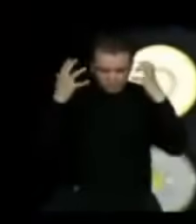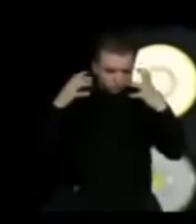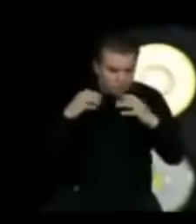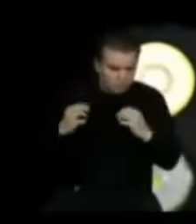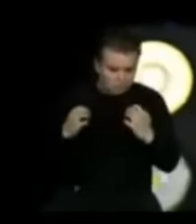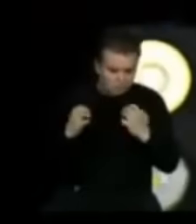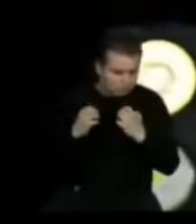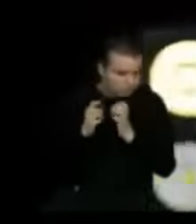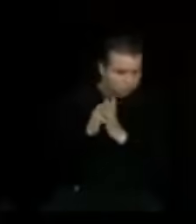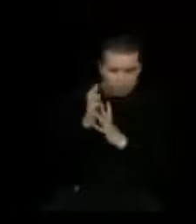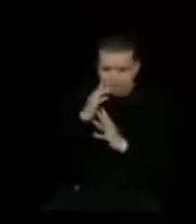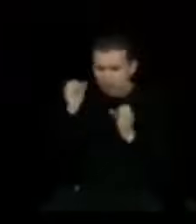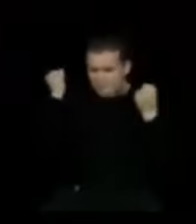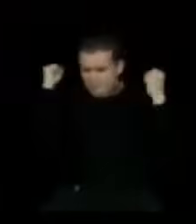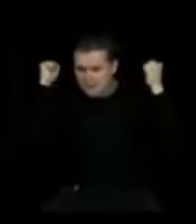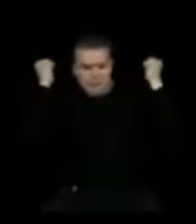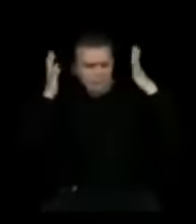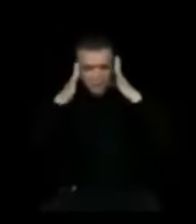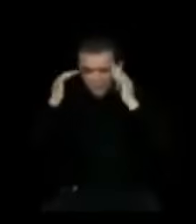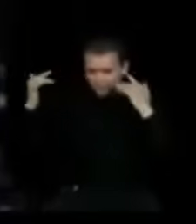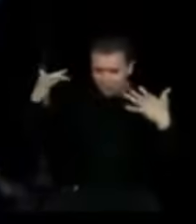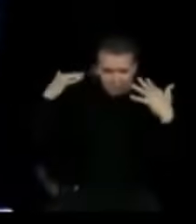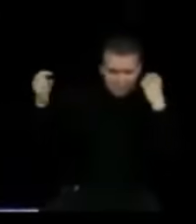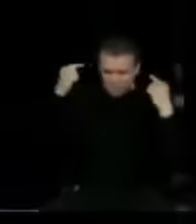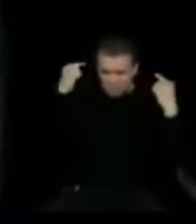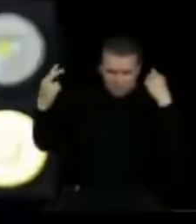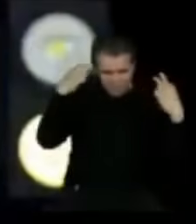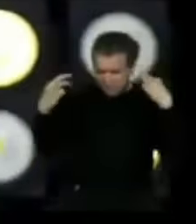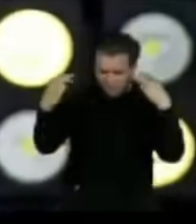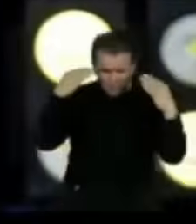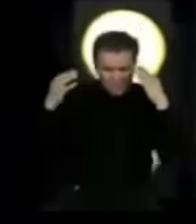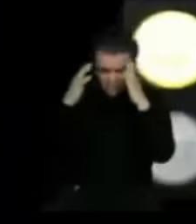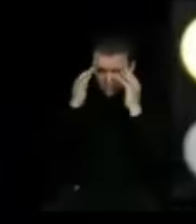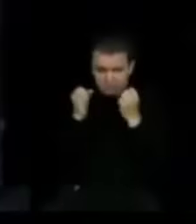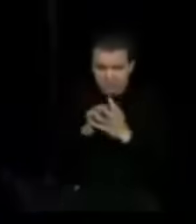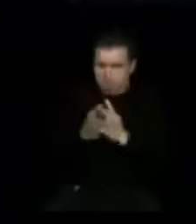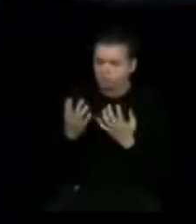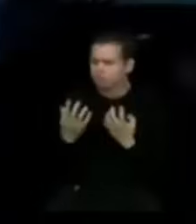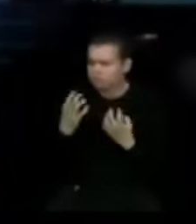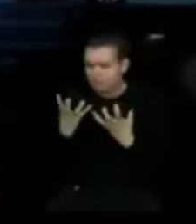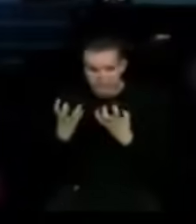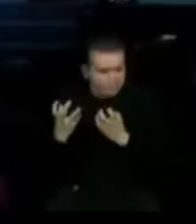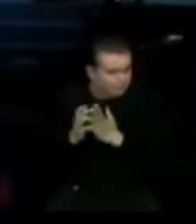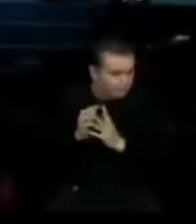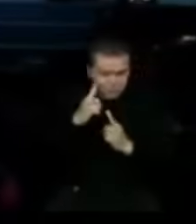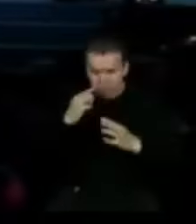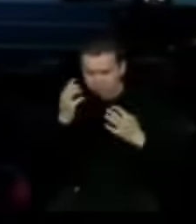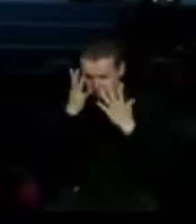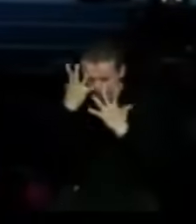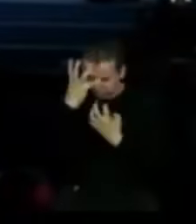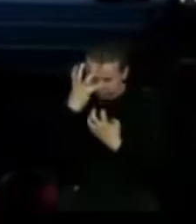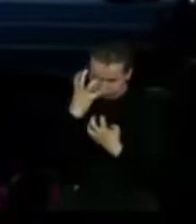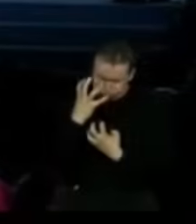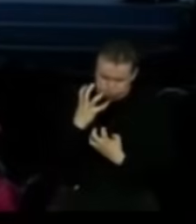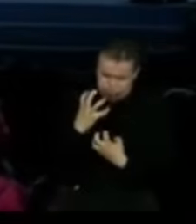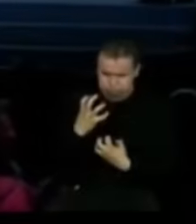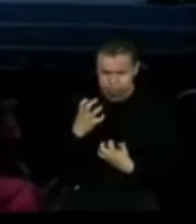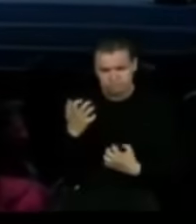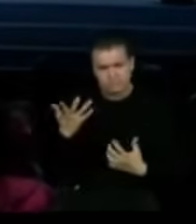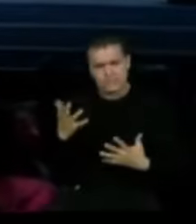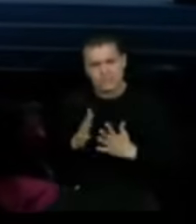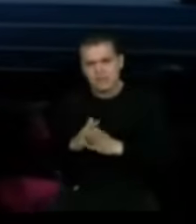temor, la preocupación, es la ansiedad, es la depresión, es